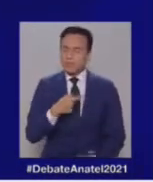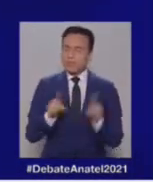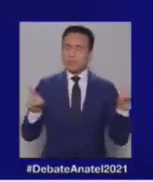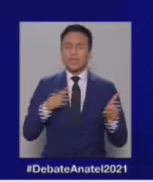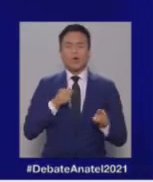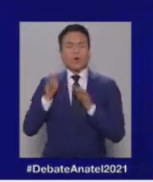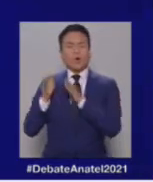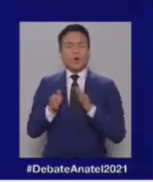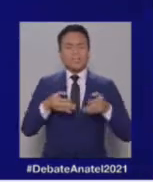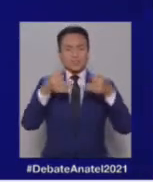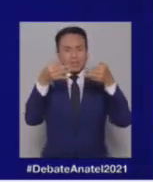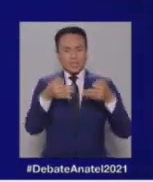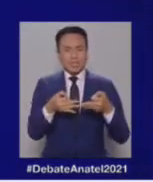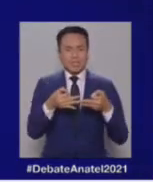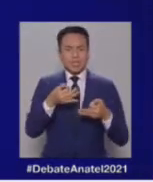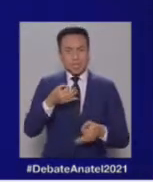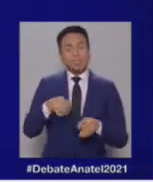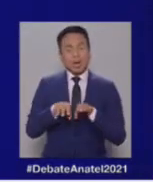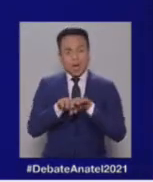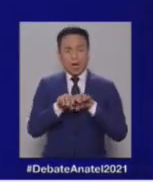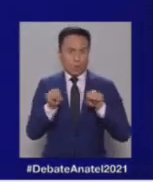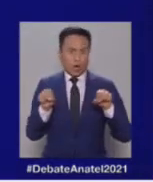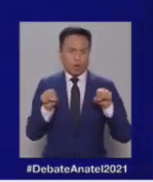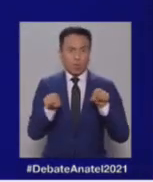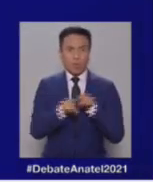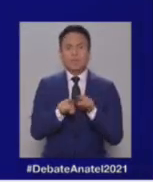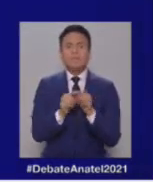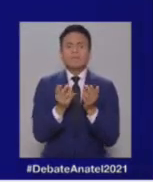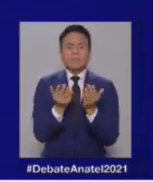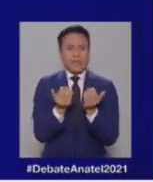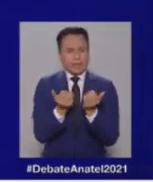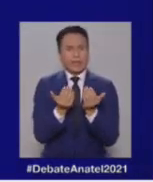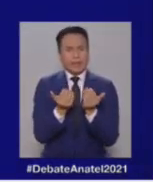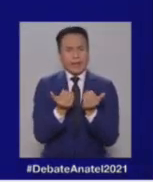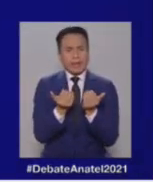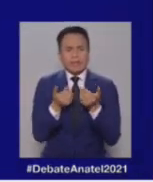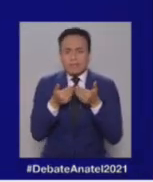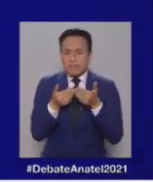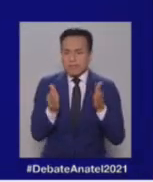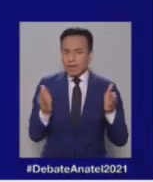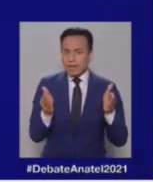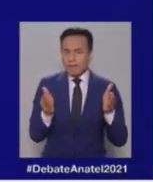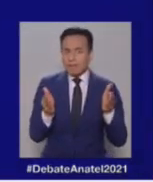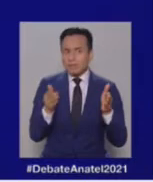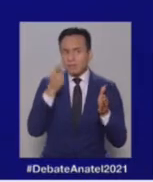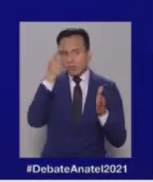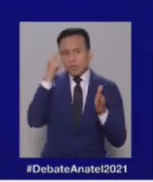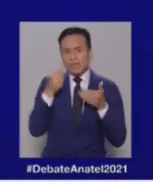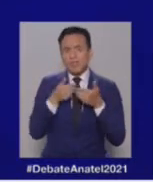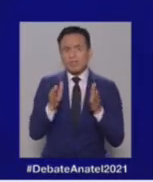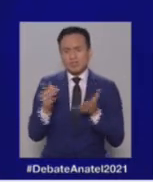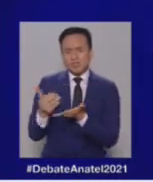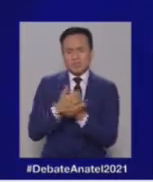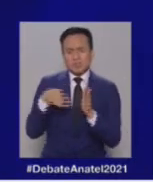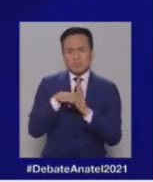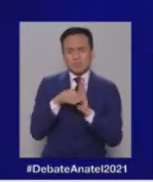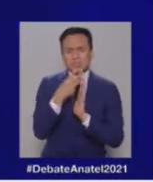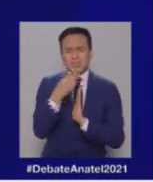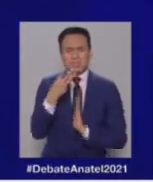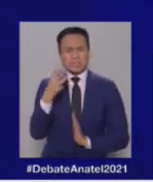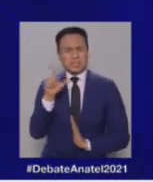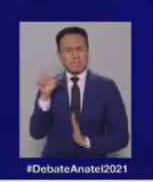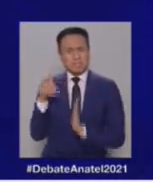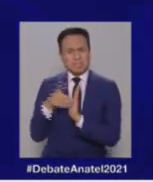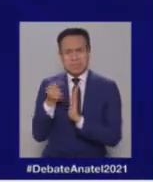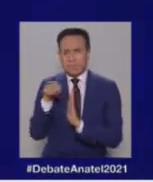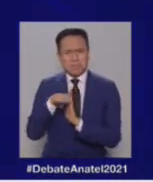los especialistas, esta votación se decida en primera vuelta, dado que la izquierda va separada en 4 alternativas y la